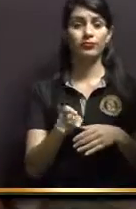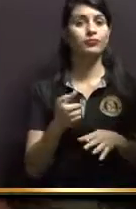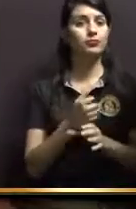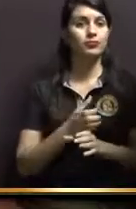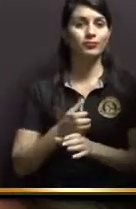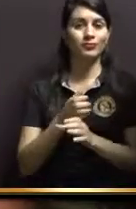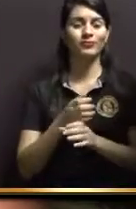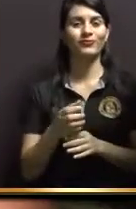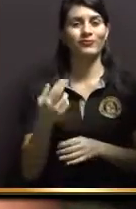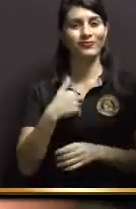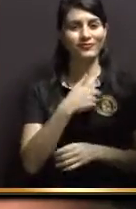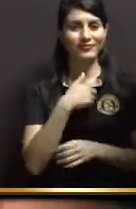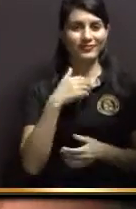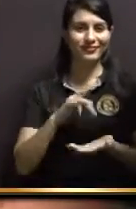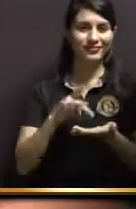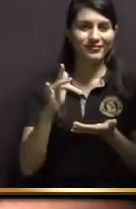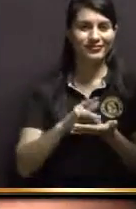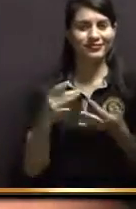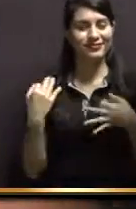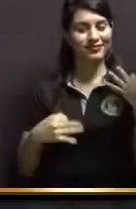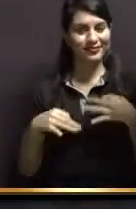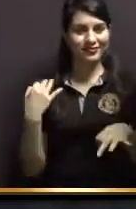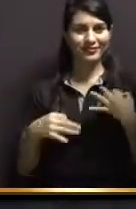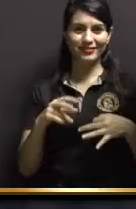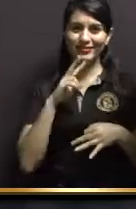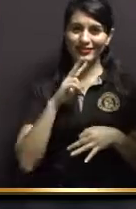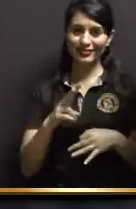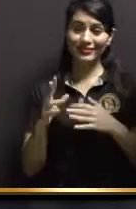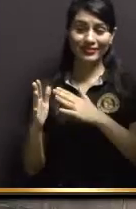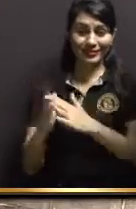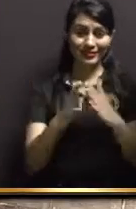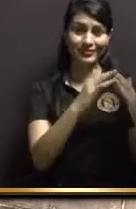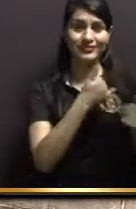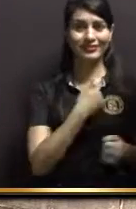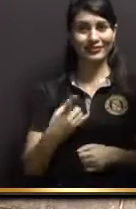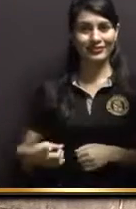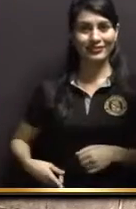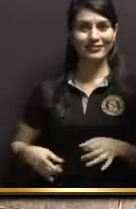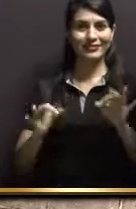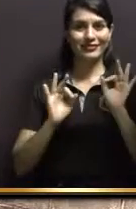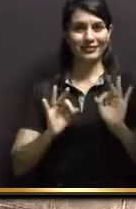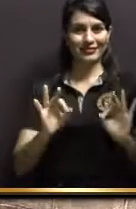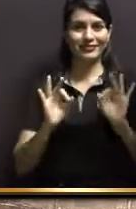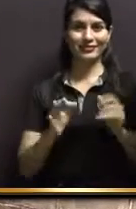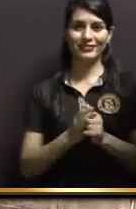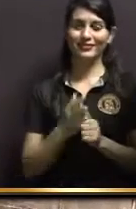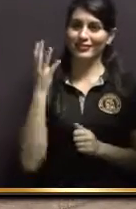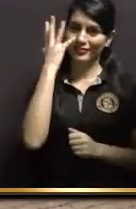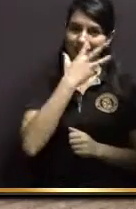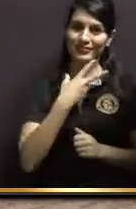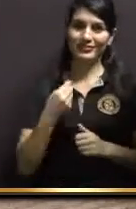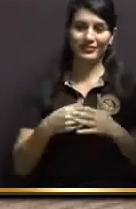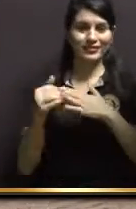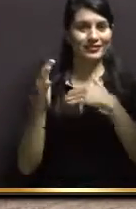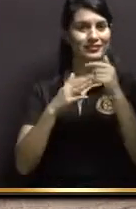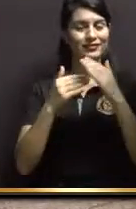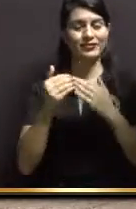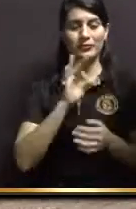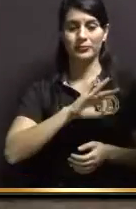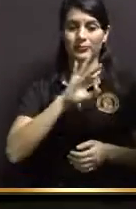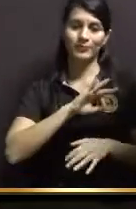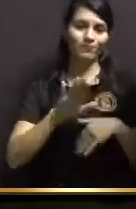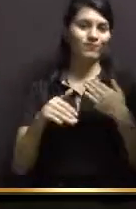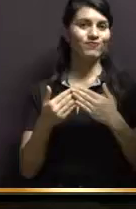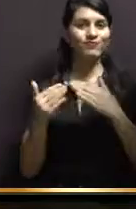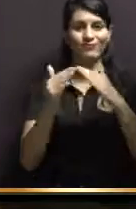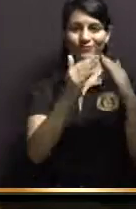Muy contenta y muy agradecida con todo lo que ha hecho el patronato y el alcalde. Muy bonita obra para el bienestar